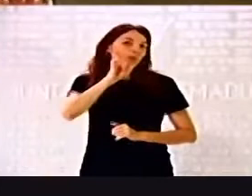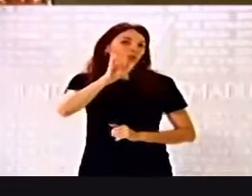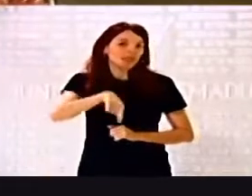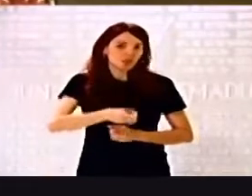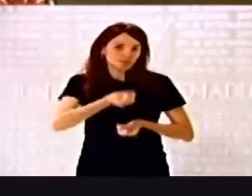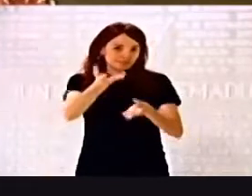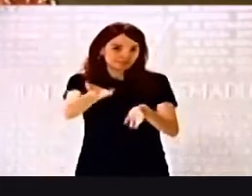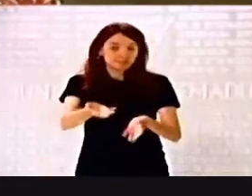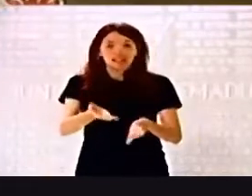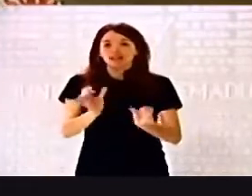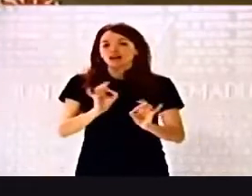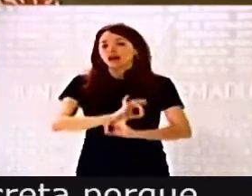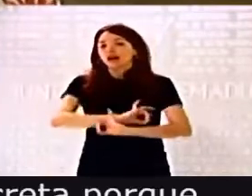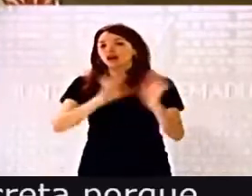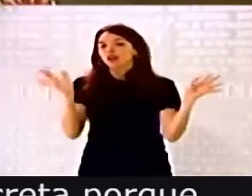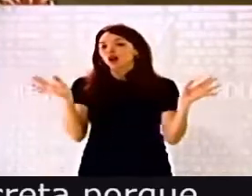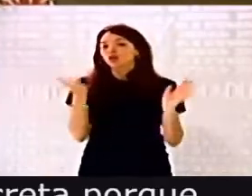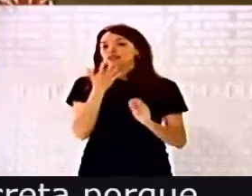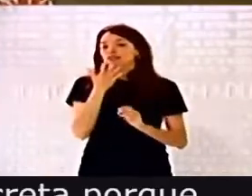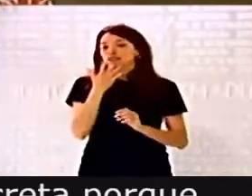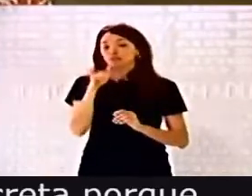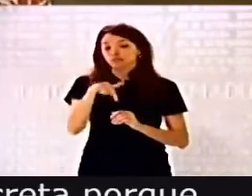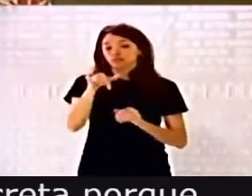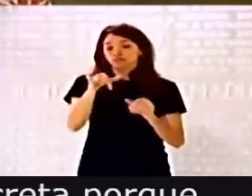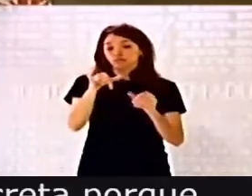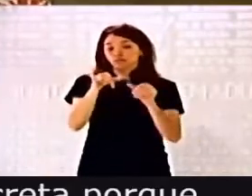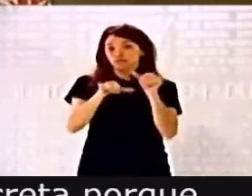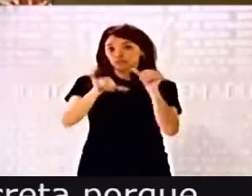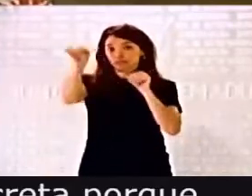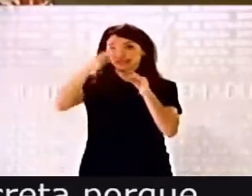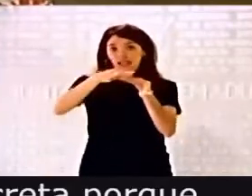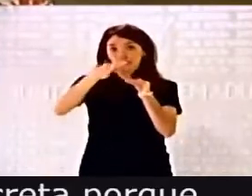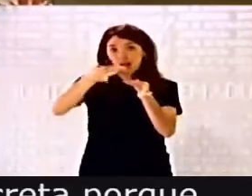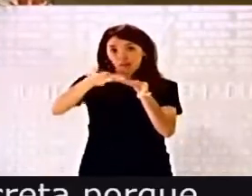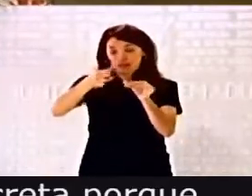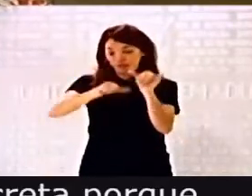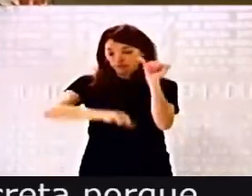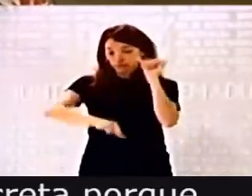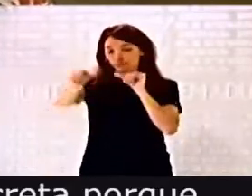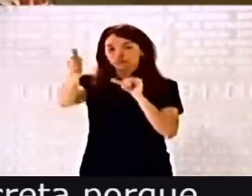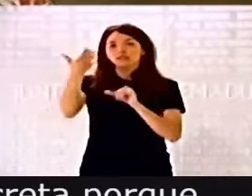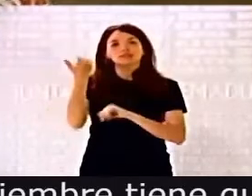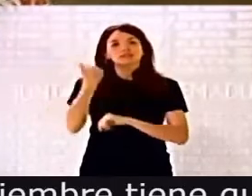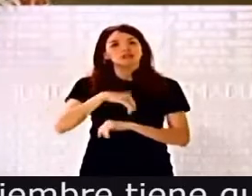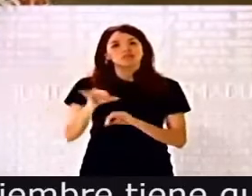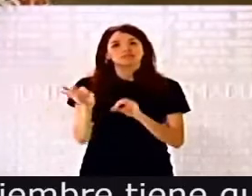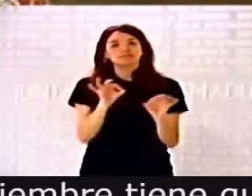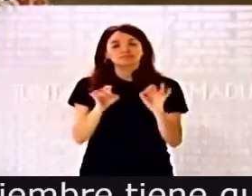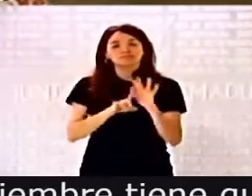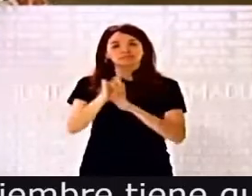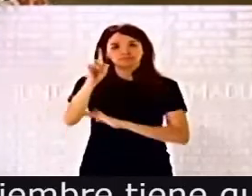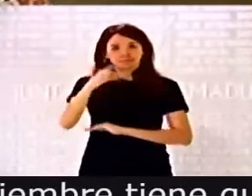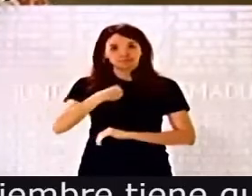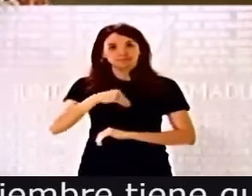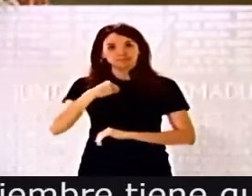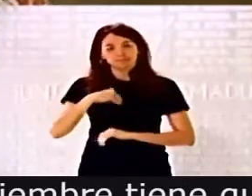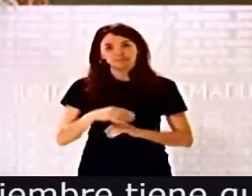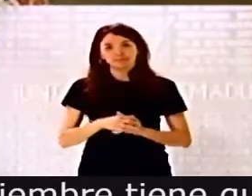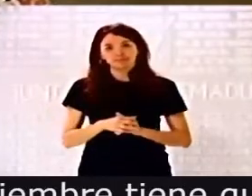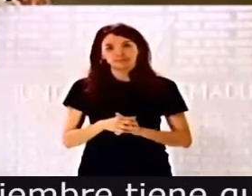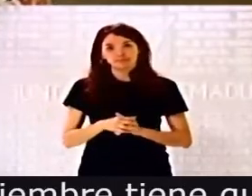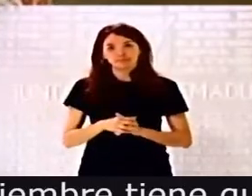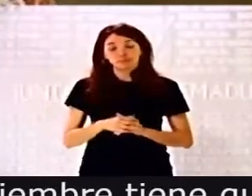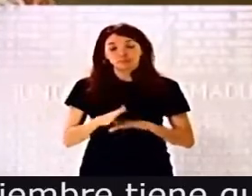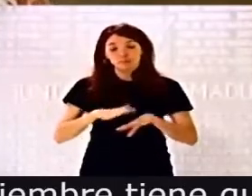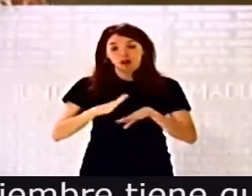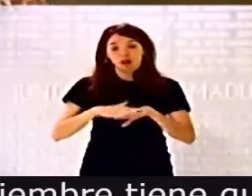decir, está claro que a partir de septiembre tiene que estar esto muy avanzado y empezar en el